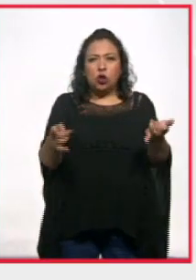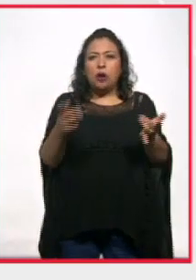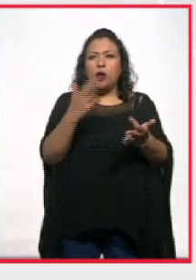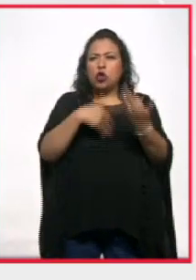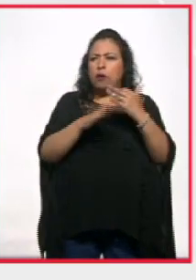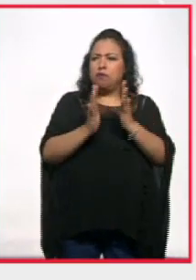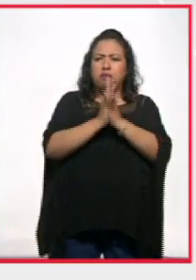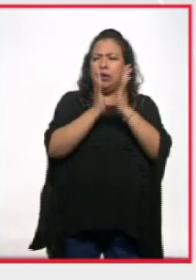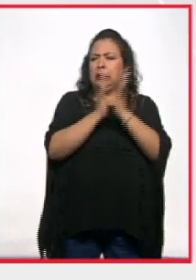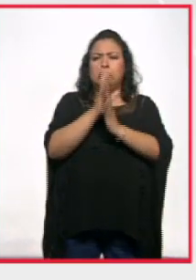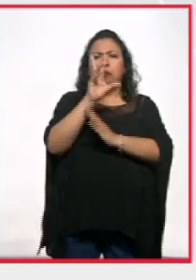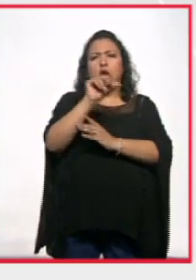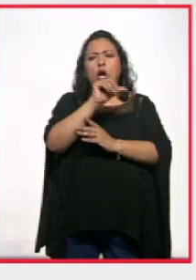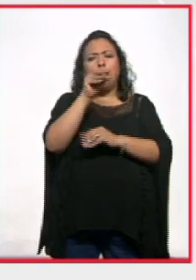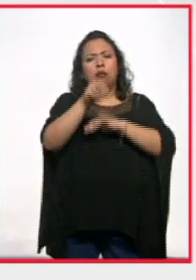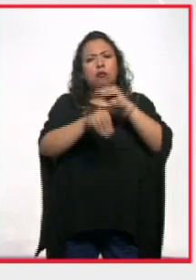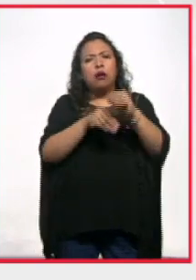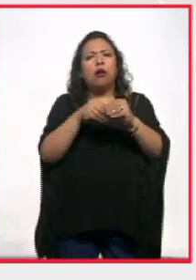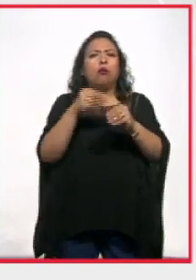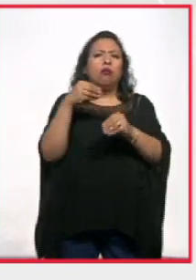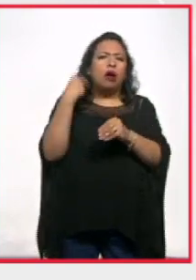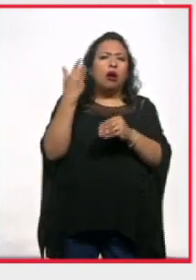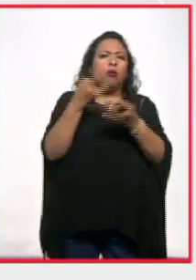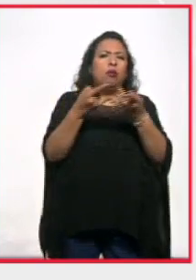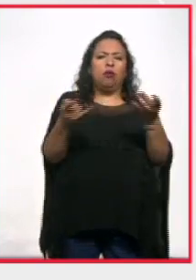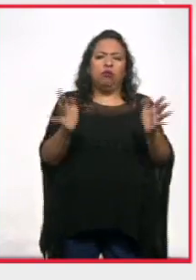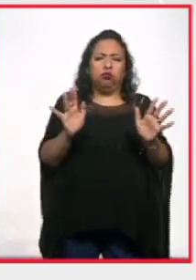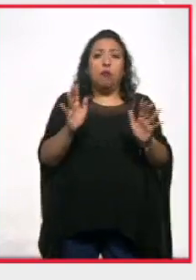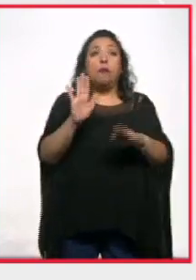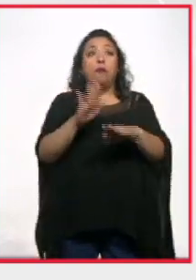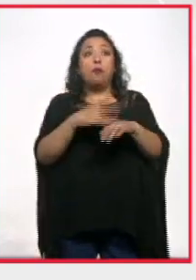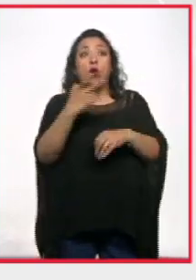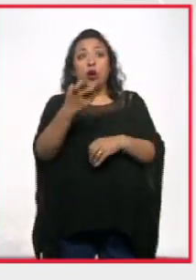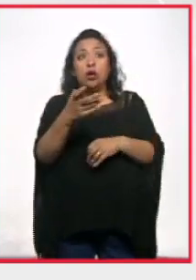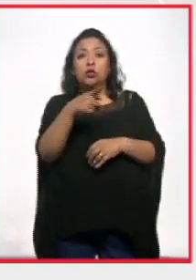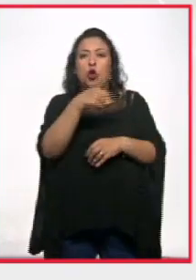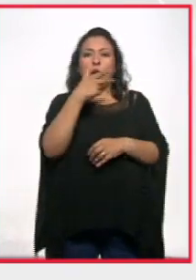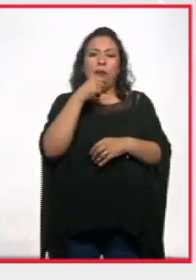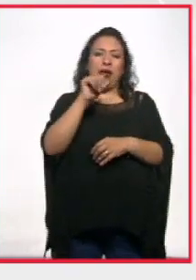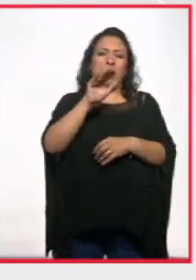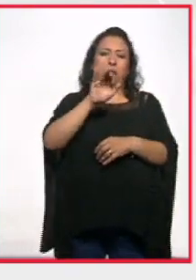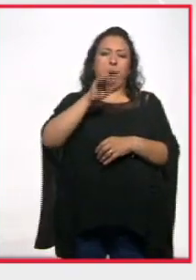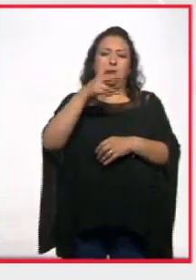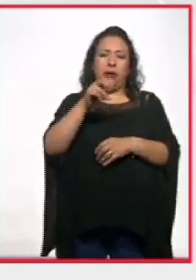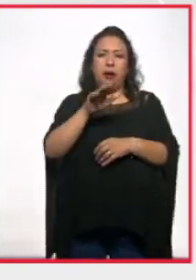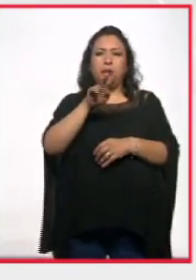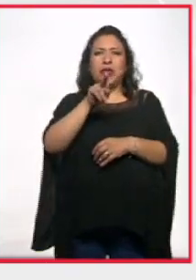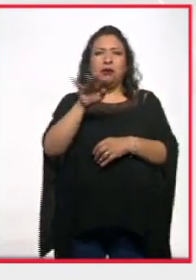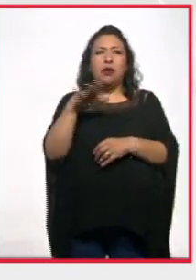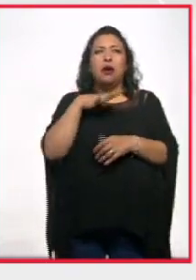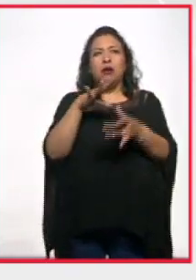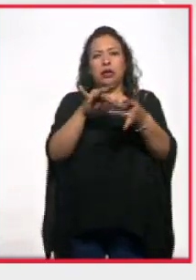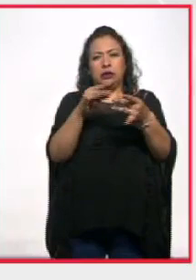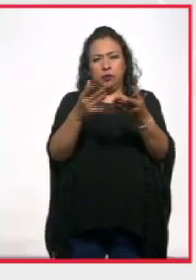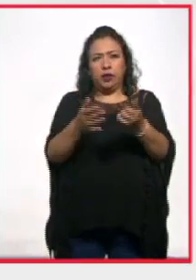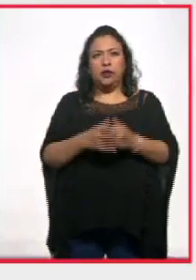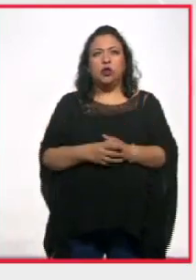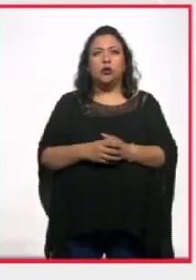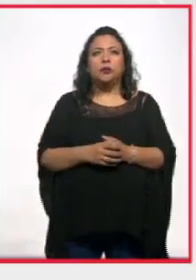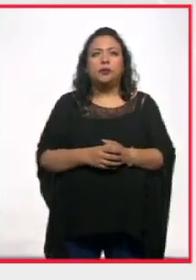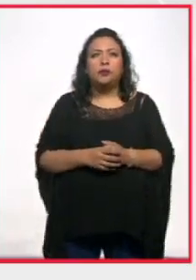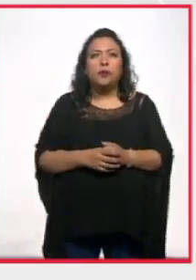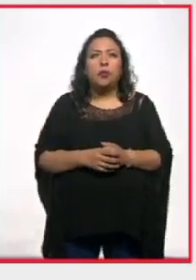todos participamos de la construcción de un discurso histórico. Por ello, Abraham Villavicencio hace una observación.